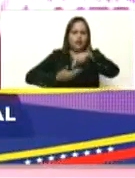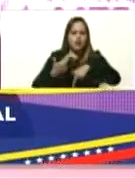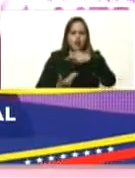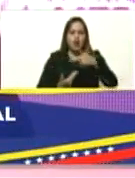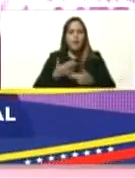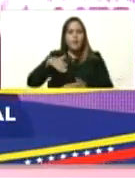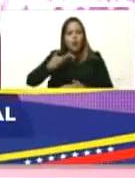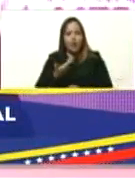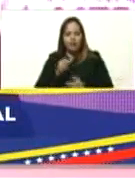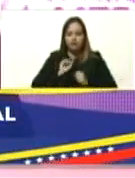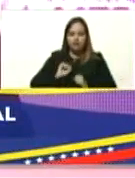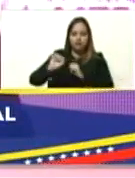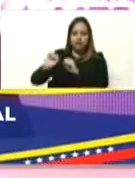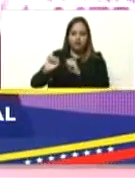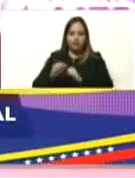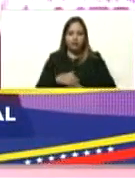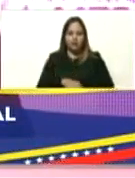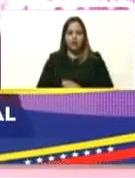para enfrentar